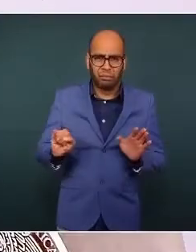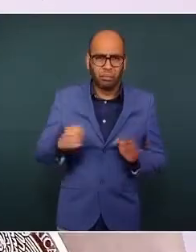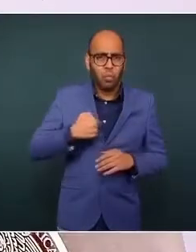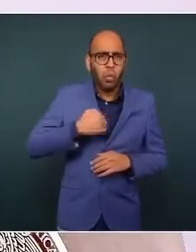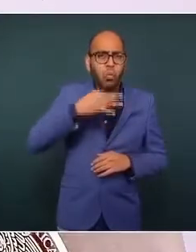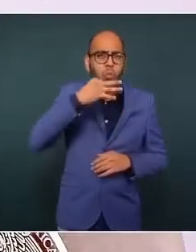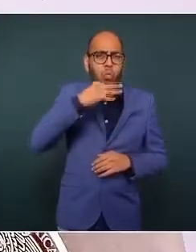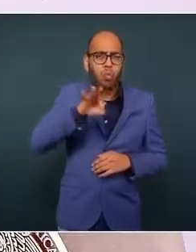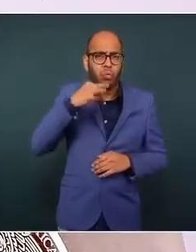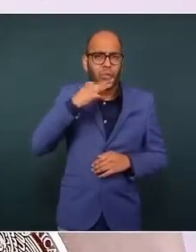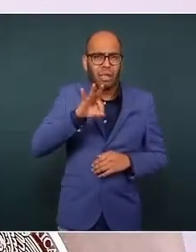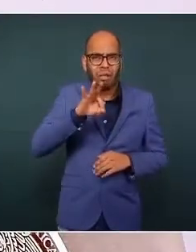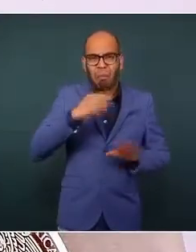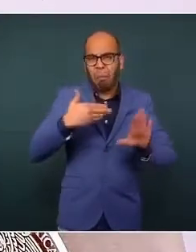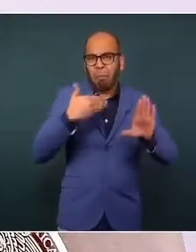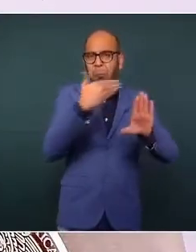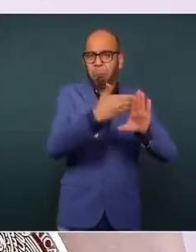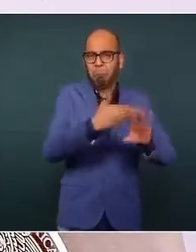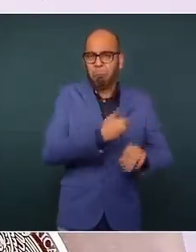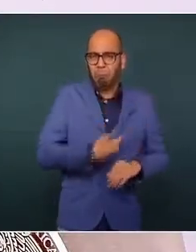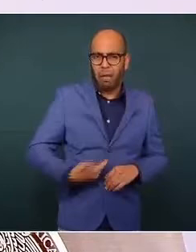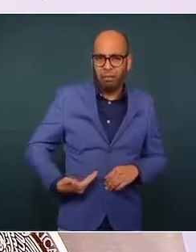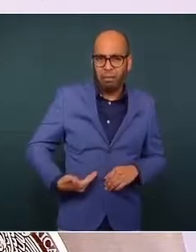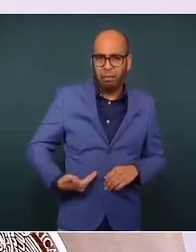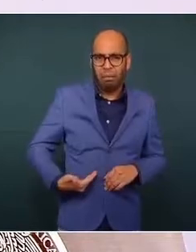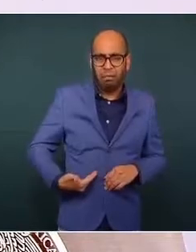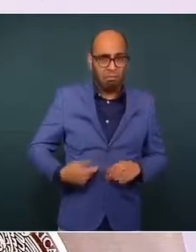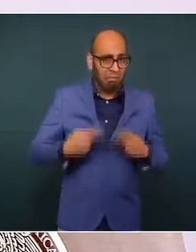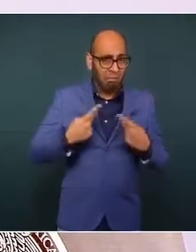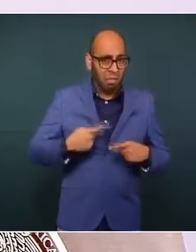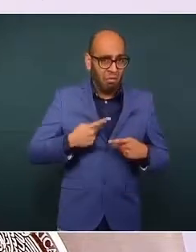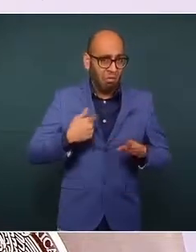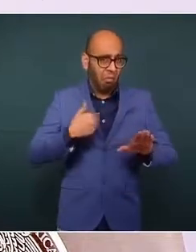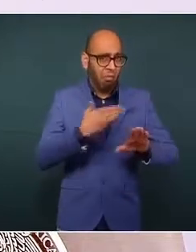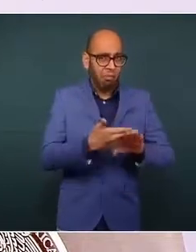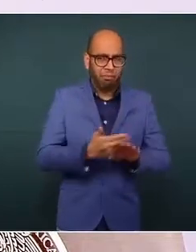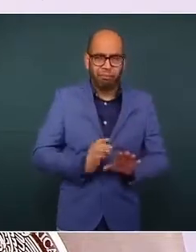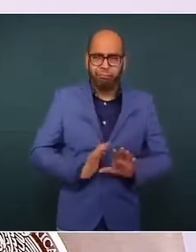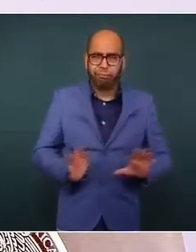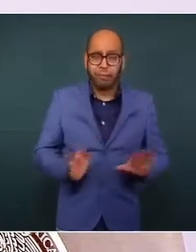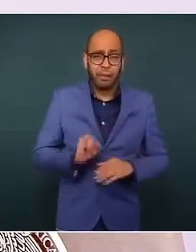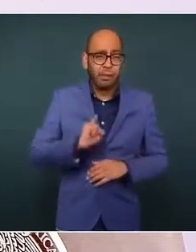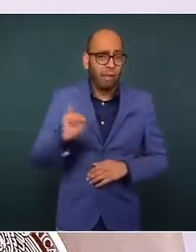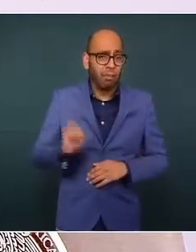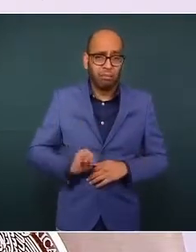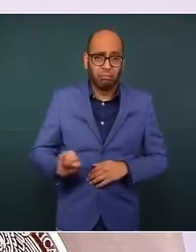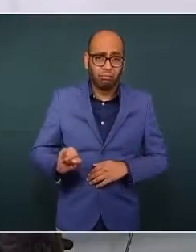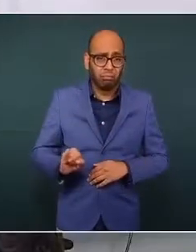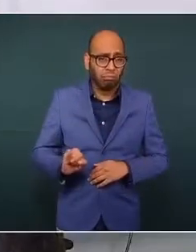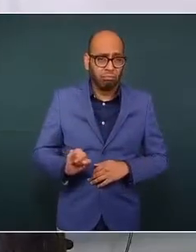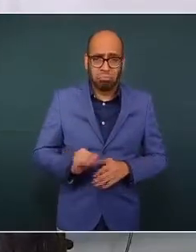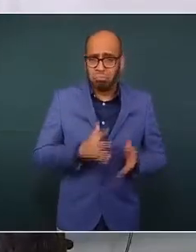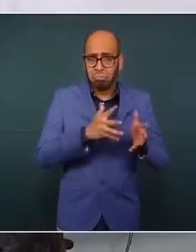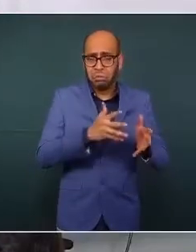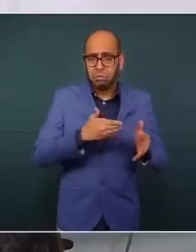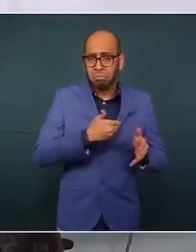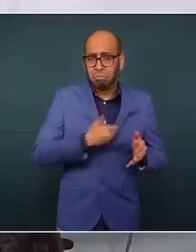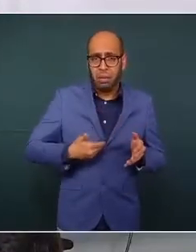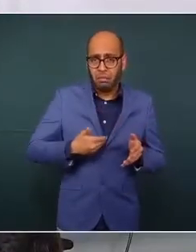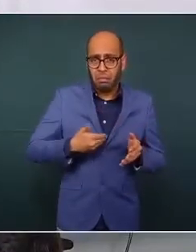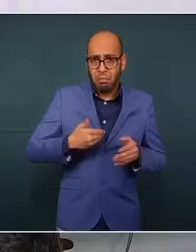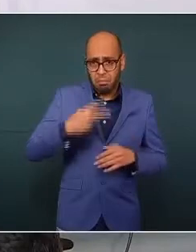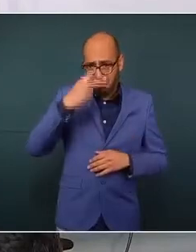grosero o desatento como persona y como presidente de México, para que no